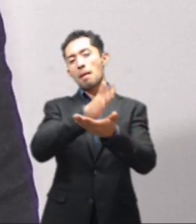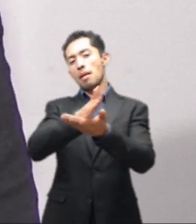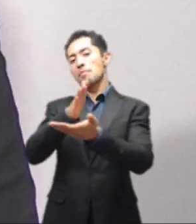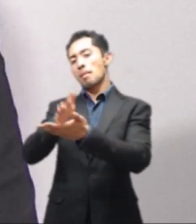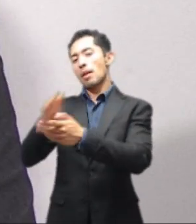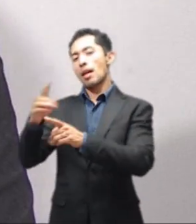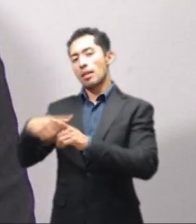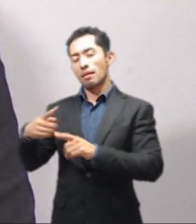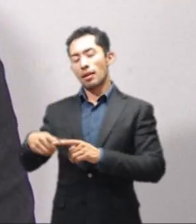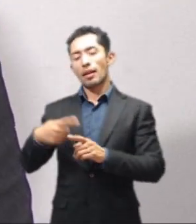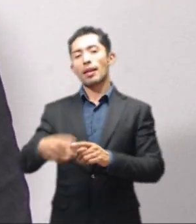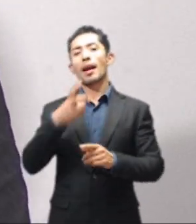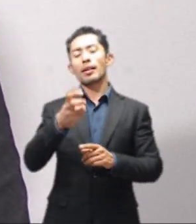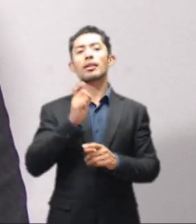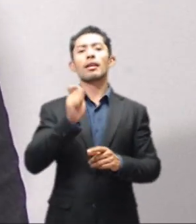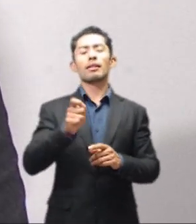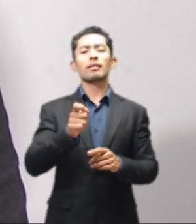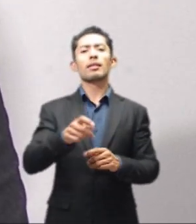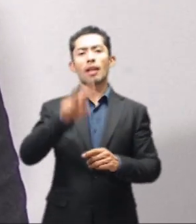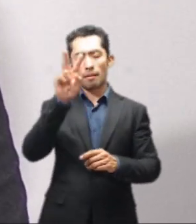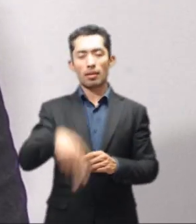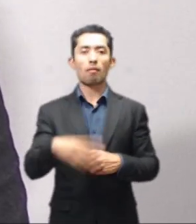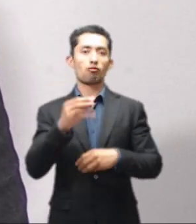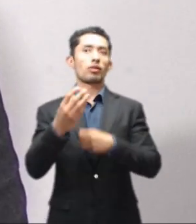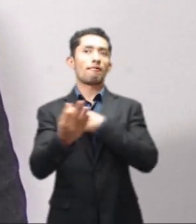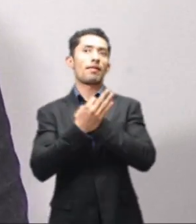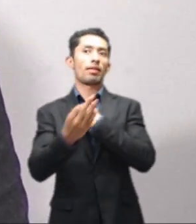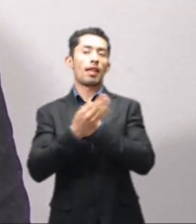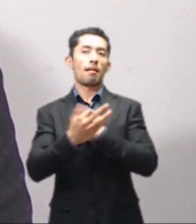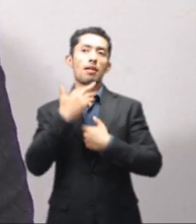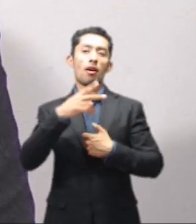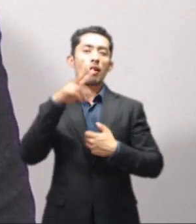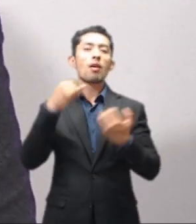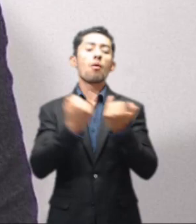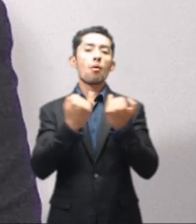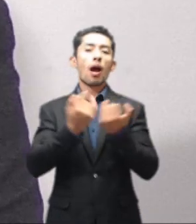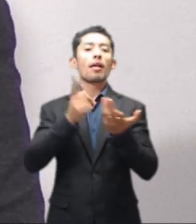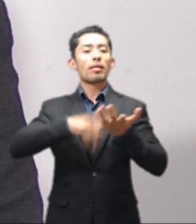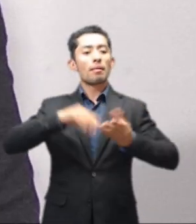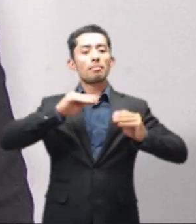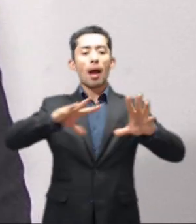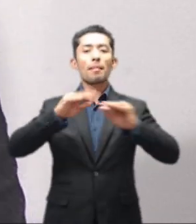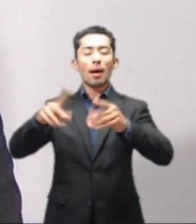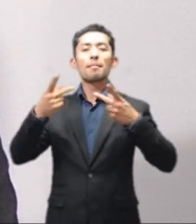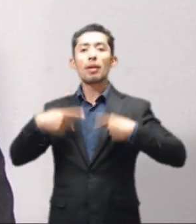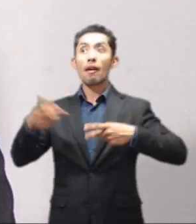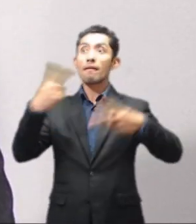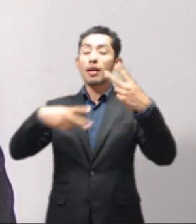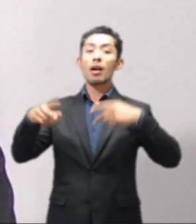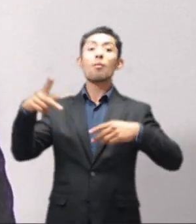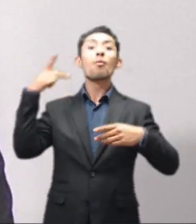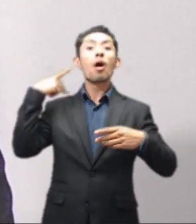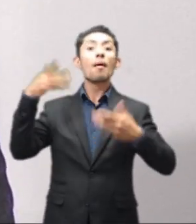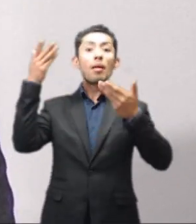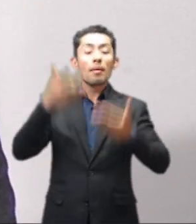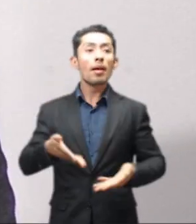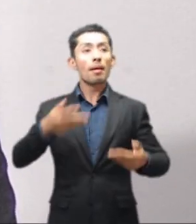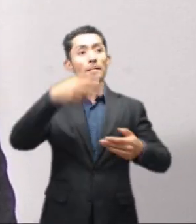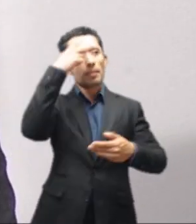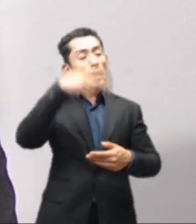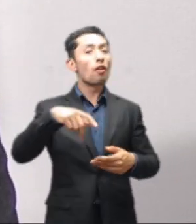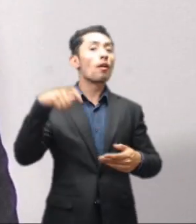nos daría mucha mucha ventaja igual haí apostarle mucho a la publicidad de las personas que vienen de Puebla México